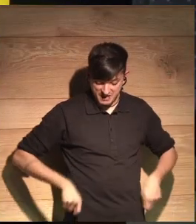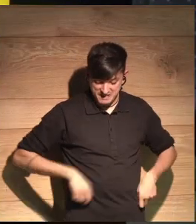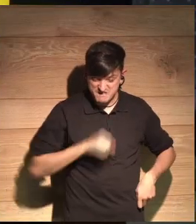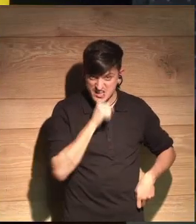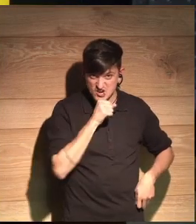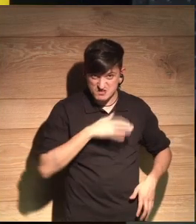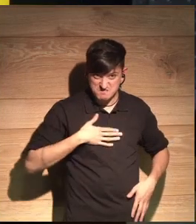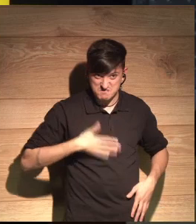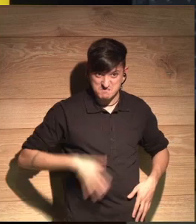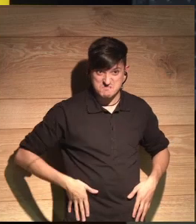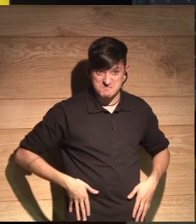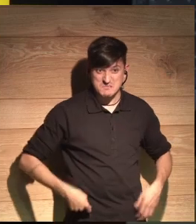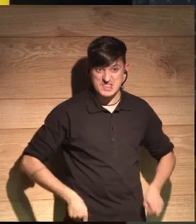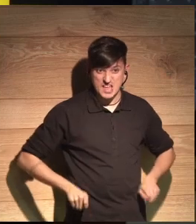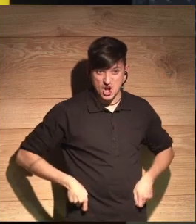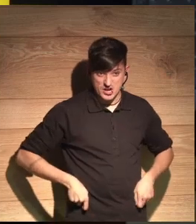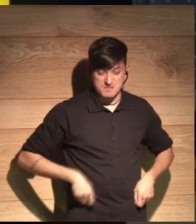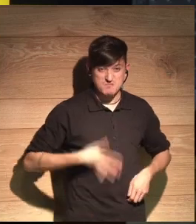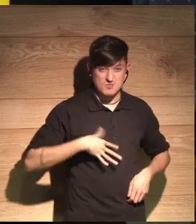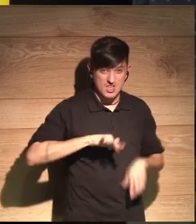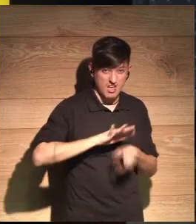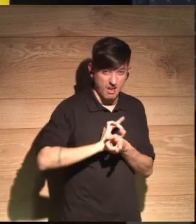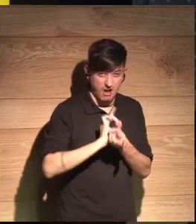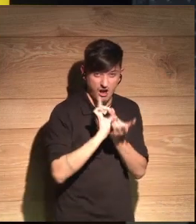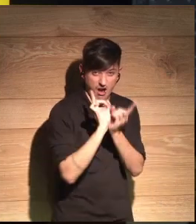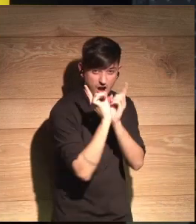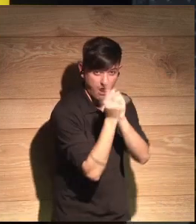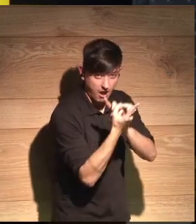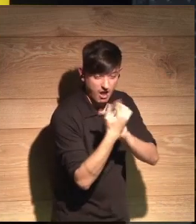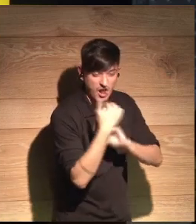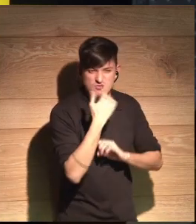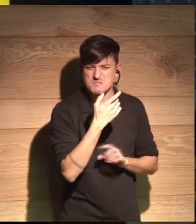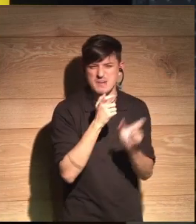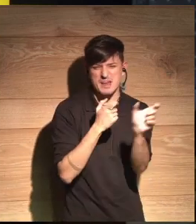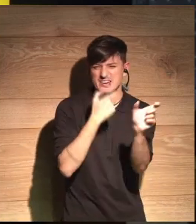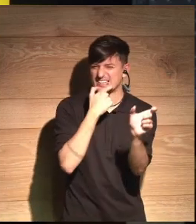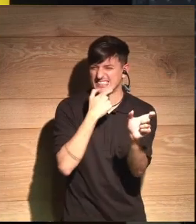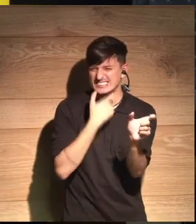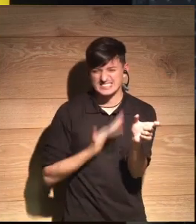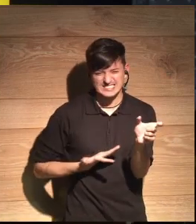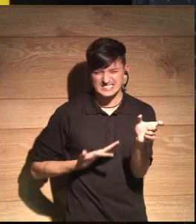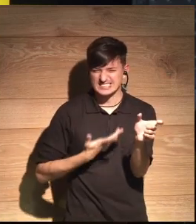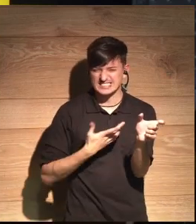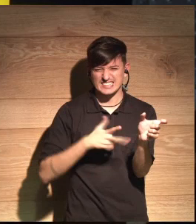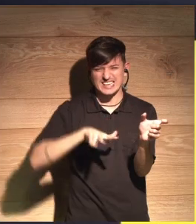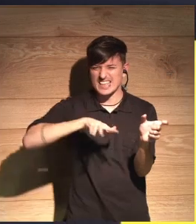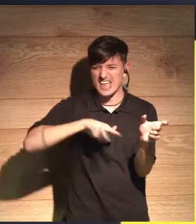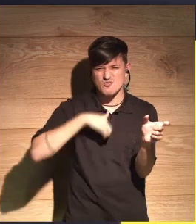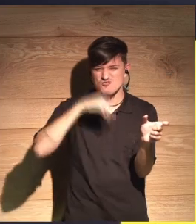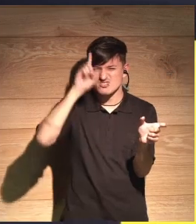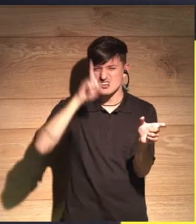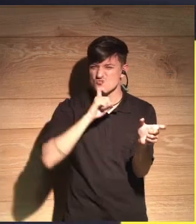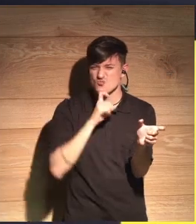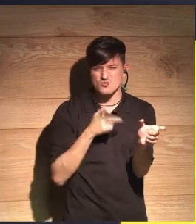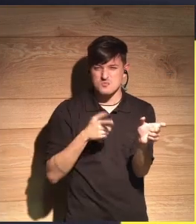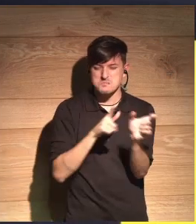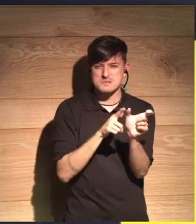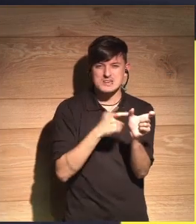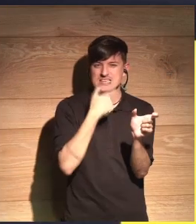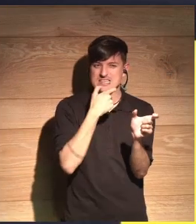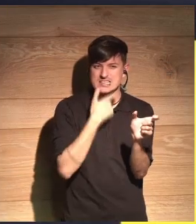míos se puede transformar en algo que llamamos en inglés no sé cómo sería el lenguaje en castellano y